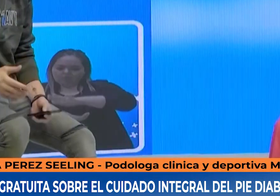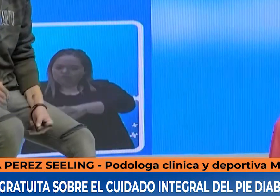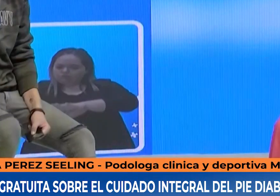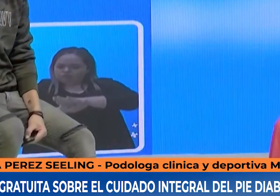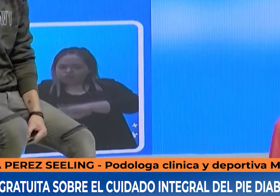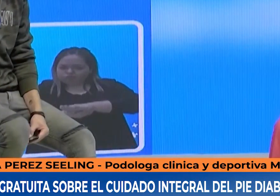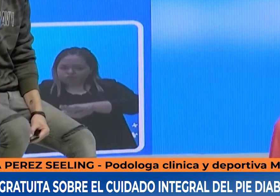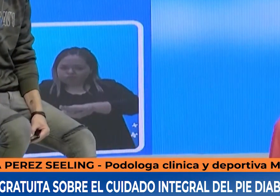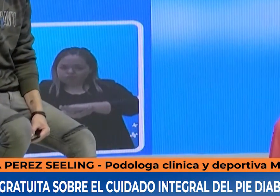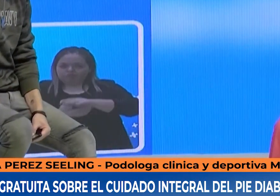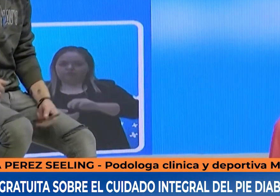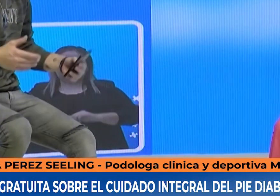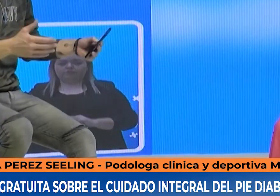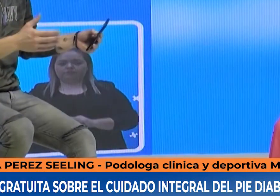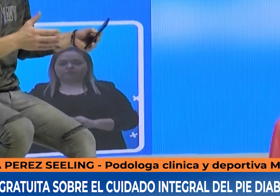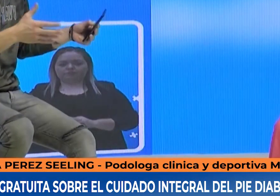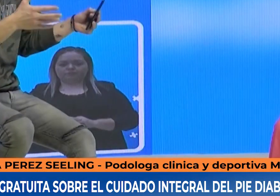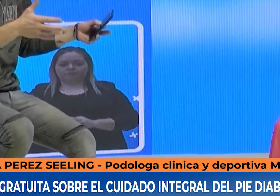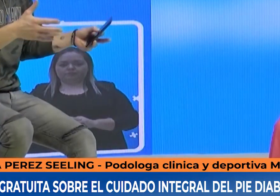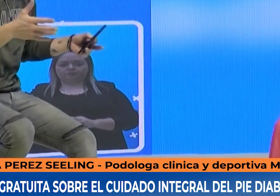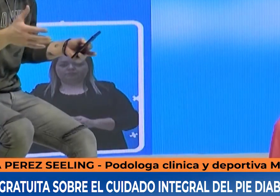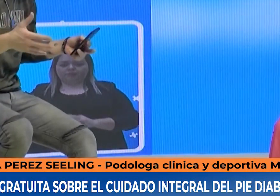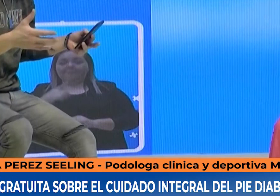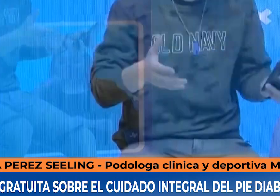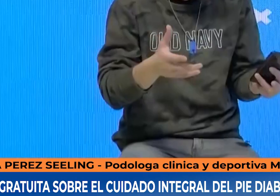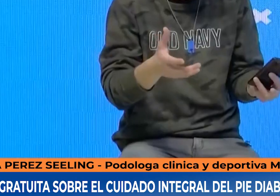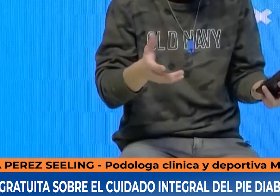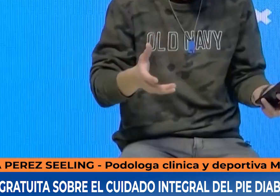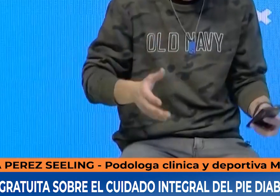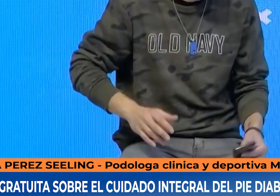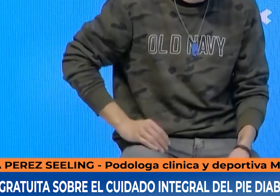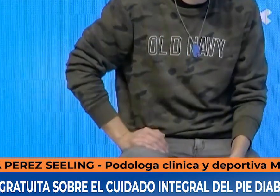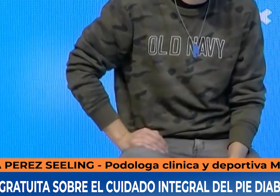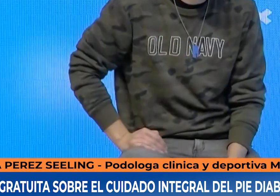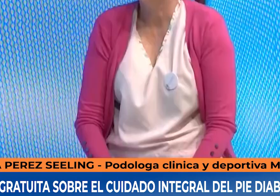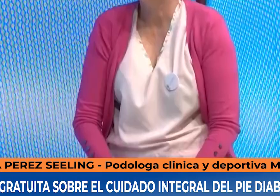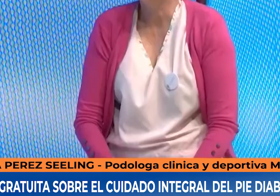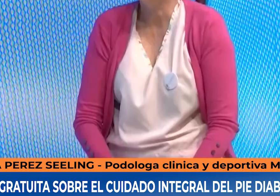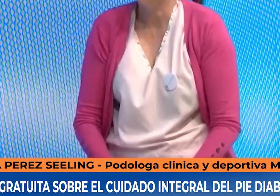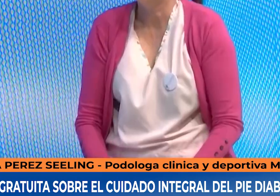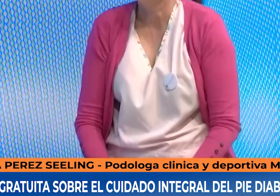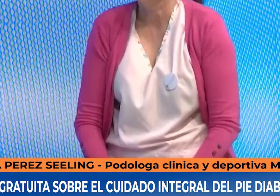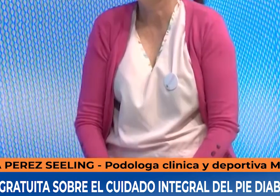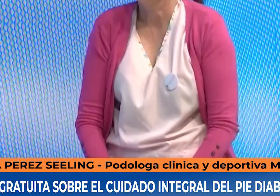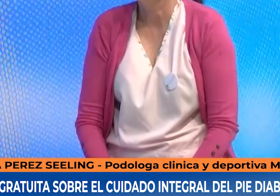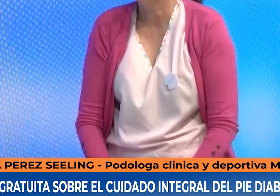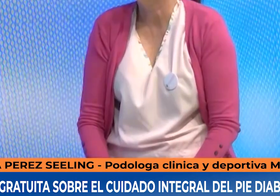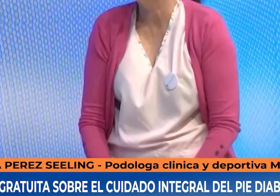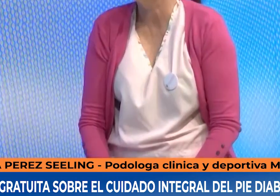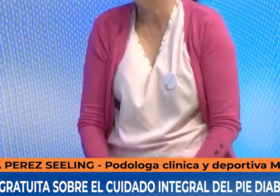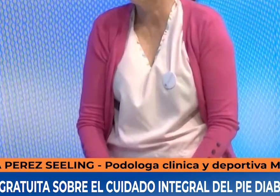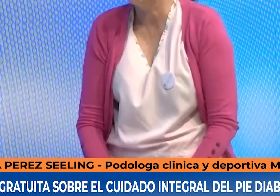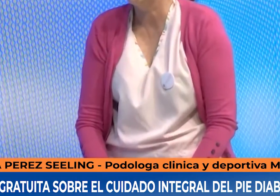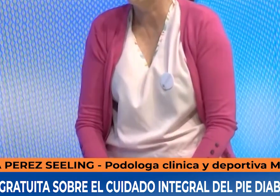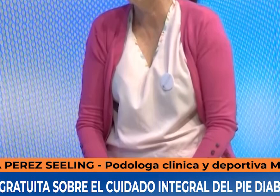lo decíamos en el comienzo. Bien, ¿de qué se trata esto del pie diabético? ¿A qué hace referencia? El